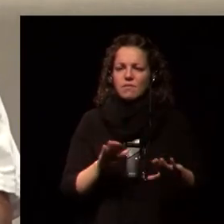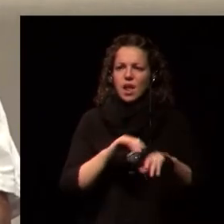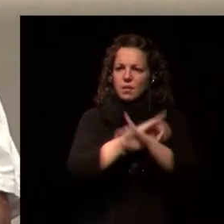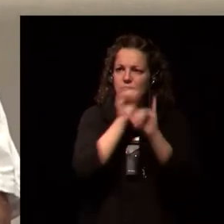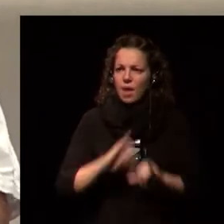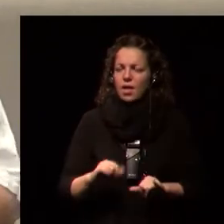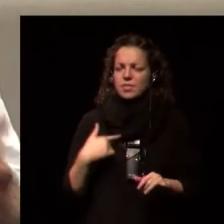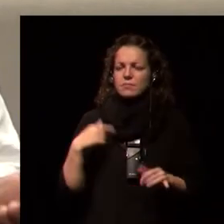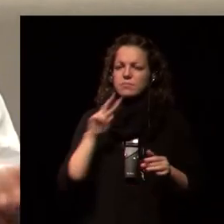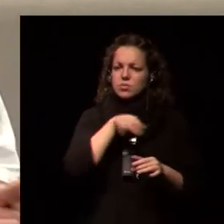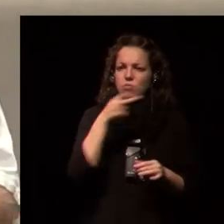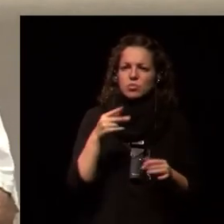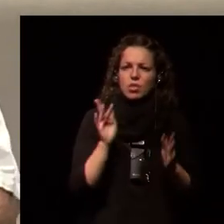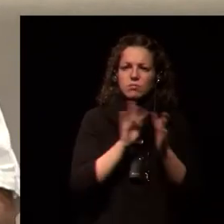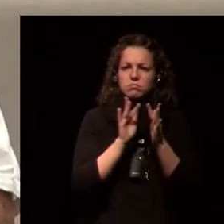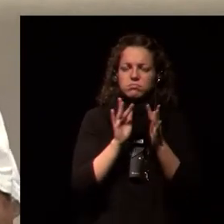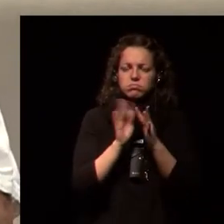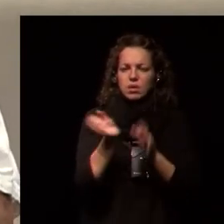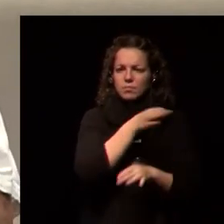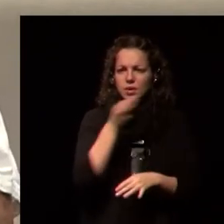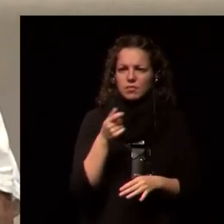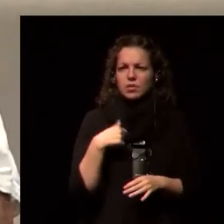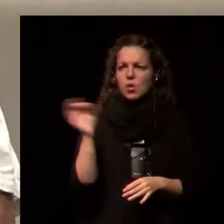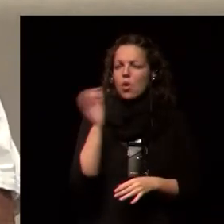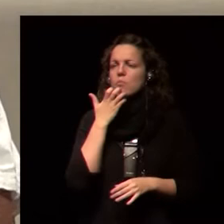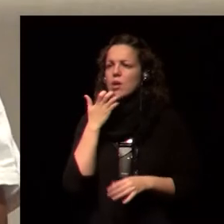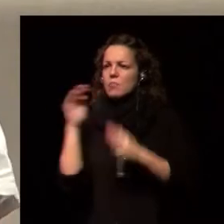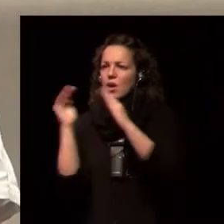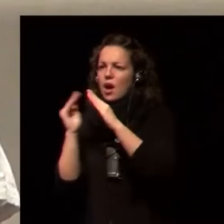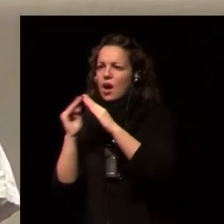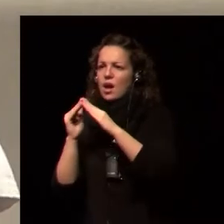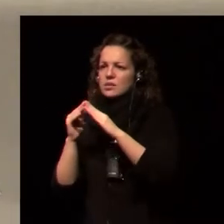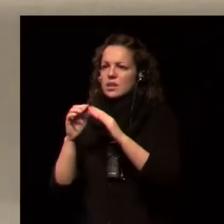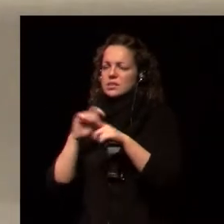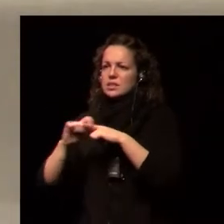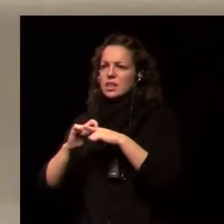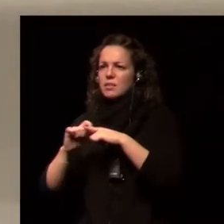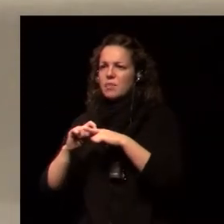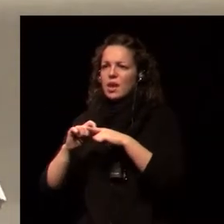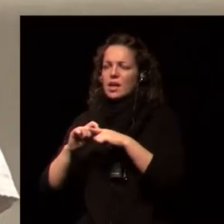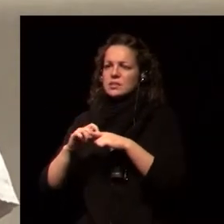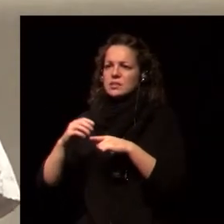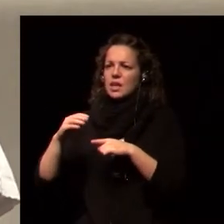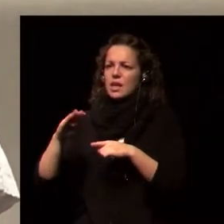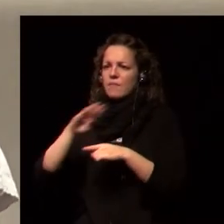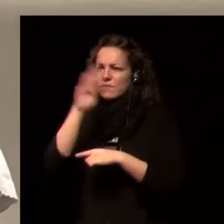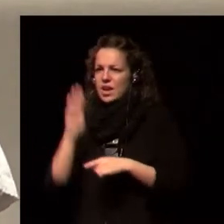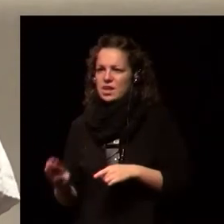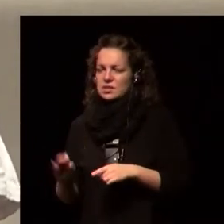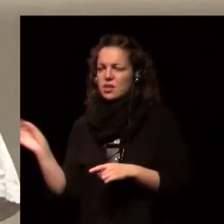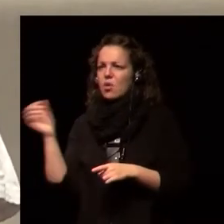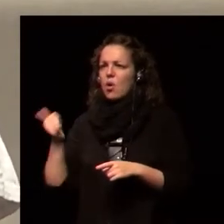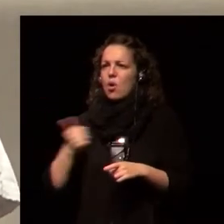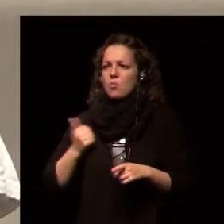fantásticos. O las favelas brasileñas, o nuevas y segundas oportunidades